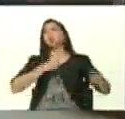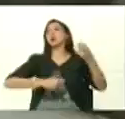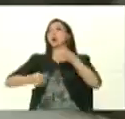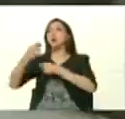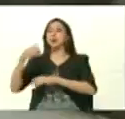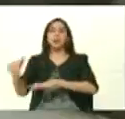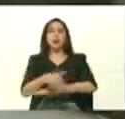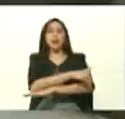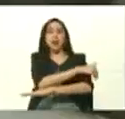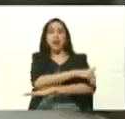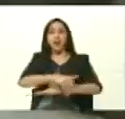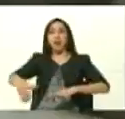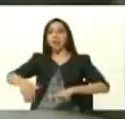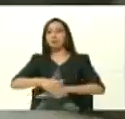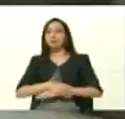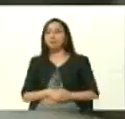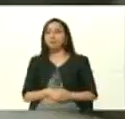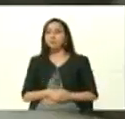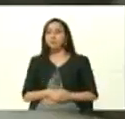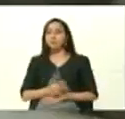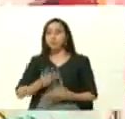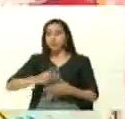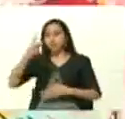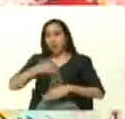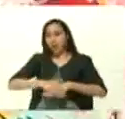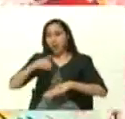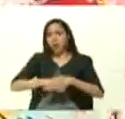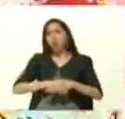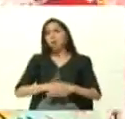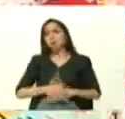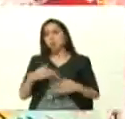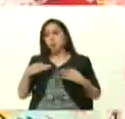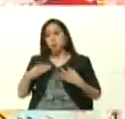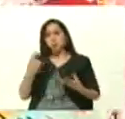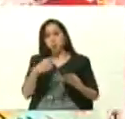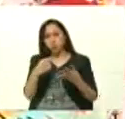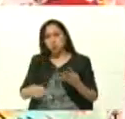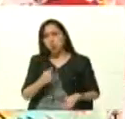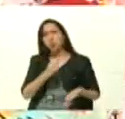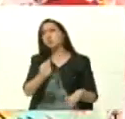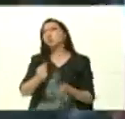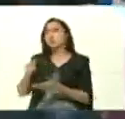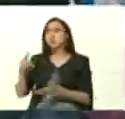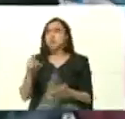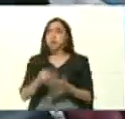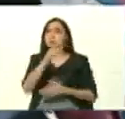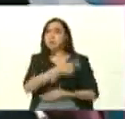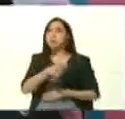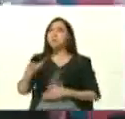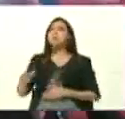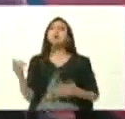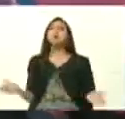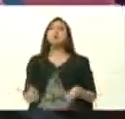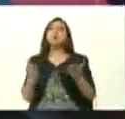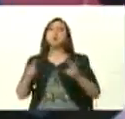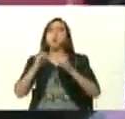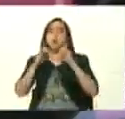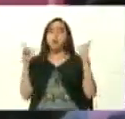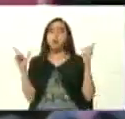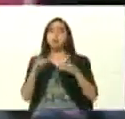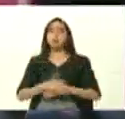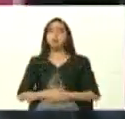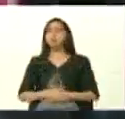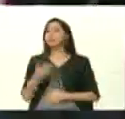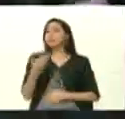Soberano, ferias del Plan Z, de los útiles, también participan acá los emprendedores de la zona. Es muy